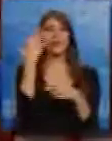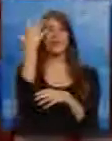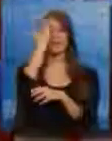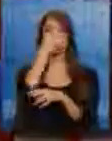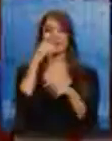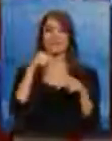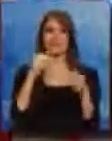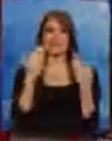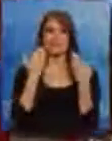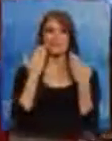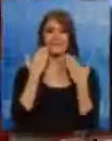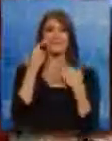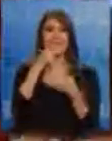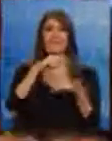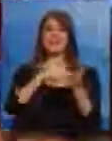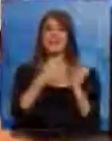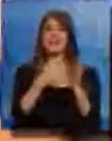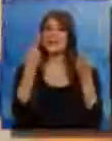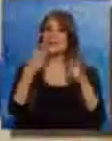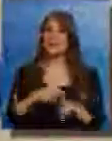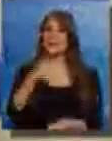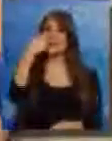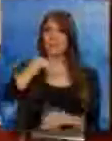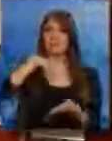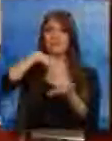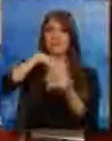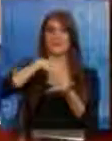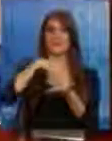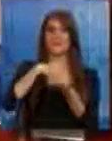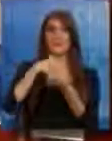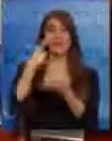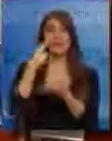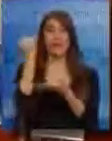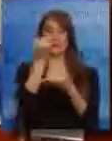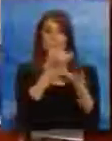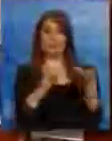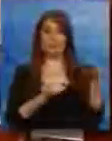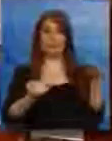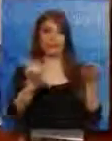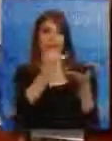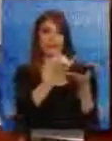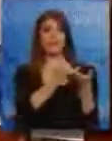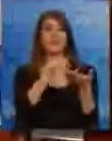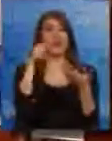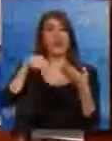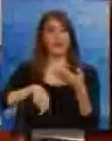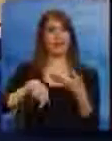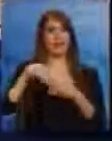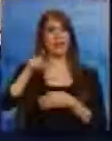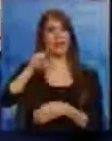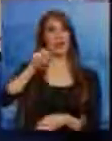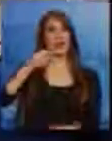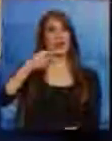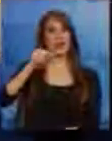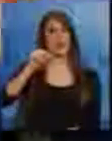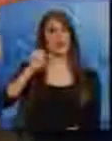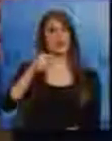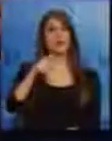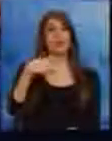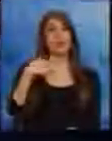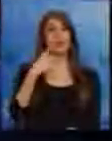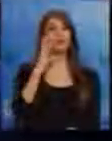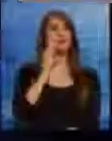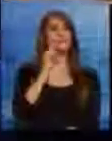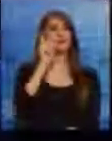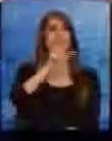hermoso Guayaquil. En la misma participan estudiantes de la Cátedra de Artes de Logos Academy, que fueron reconocidos por sus